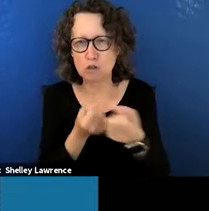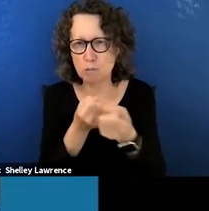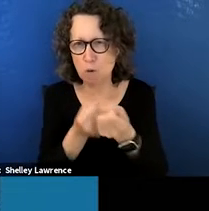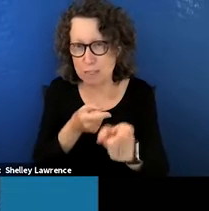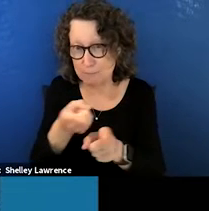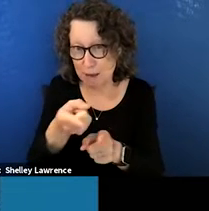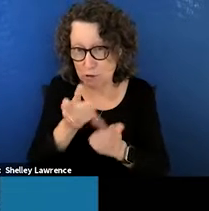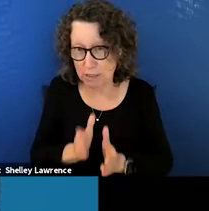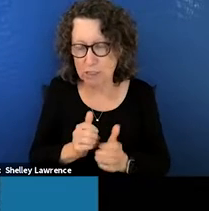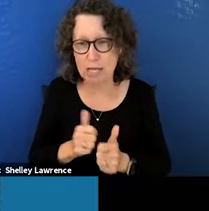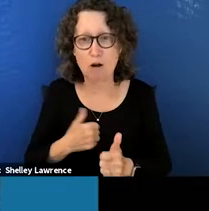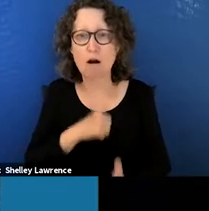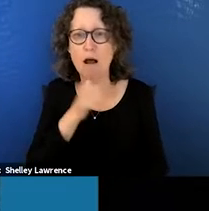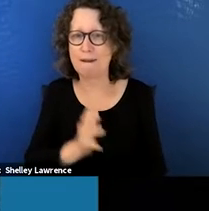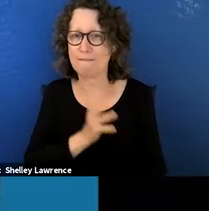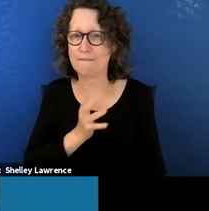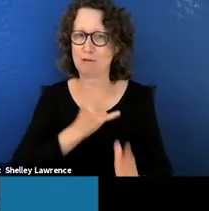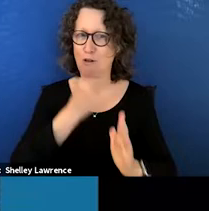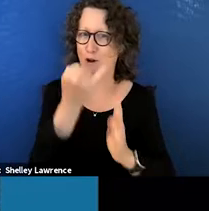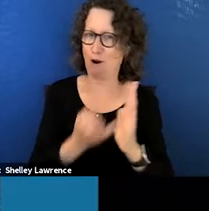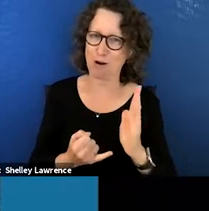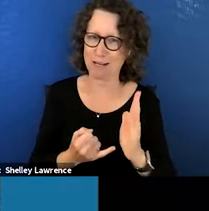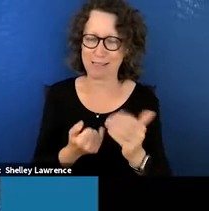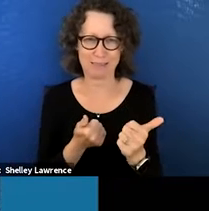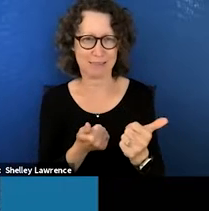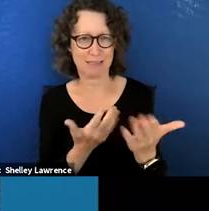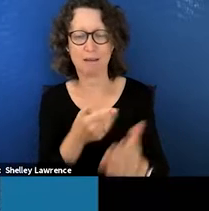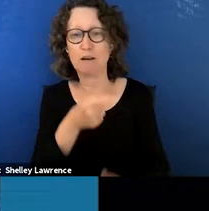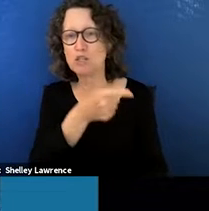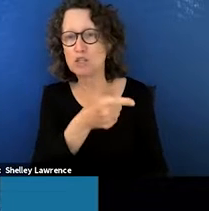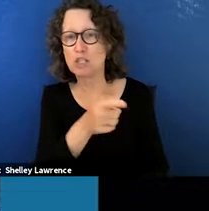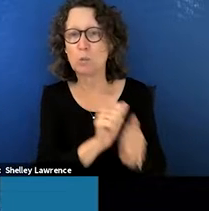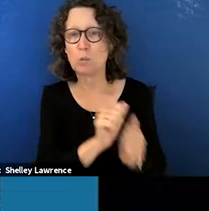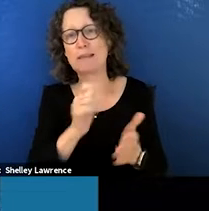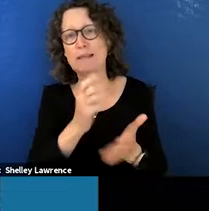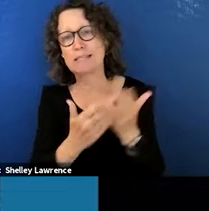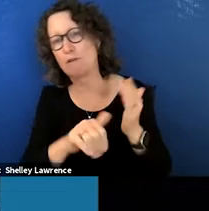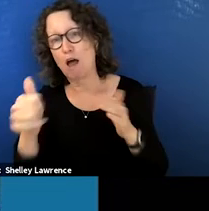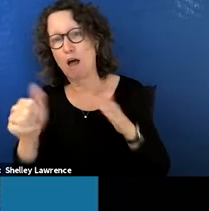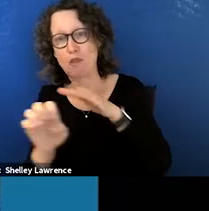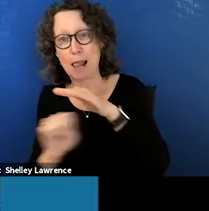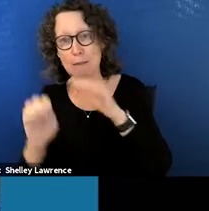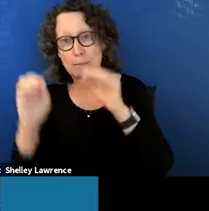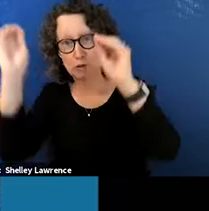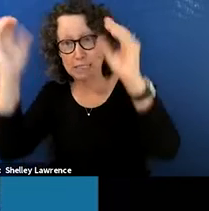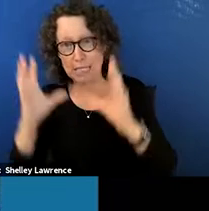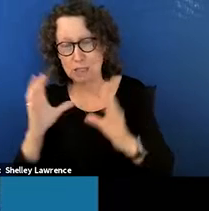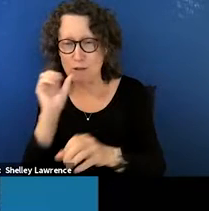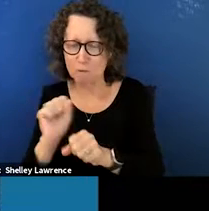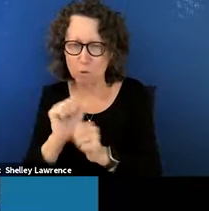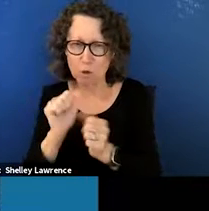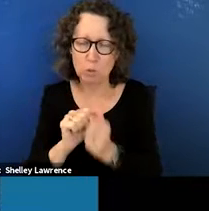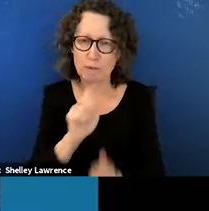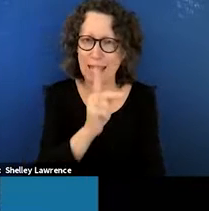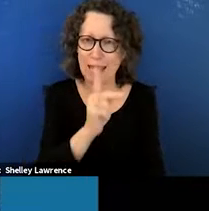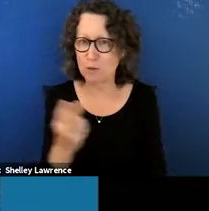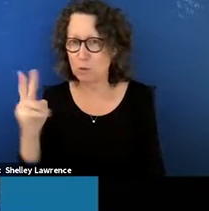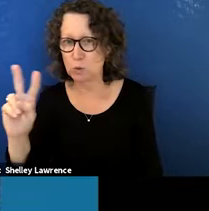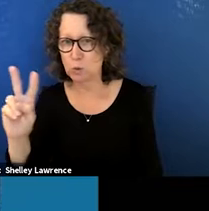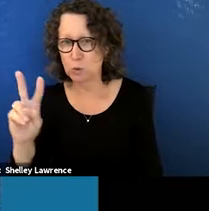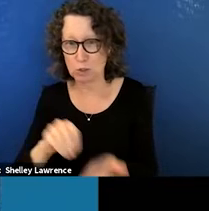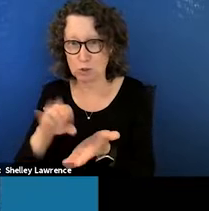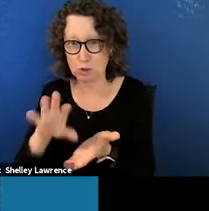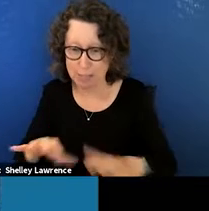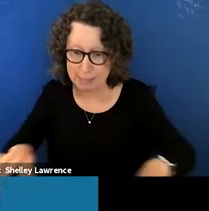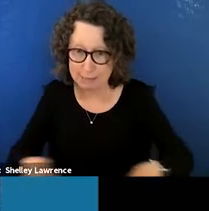nuestra especialista en apoyo educativo, y nuestra artista de la casa. Ella, junto con otros maestros de primaria, han trabajado